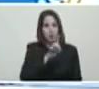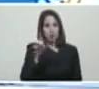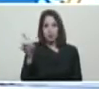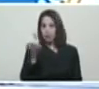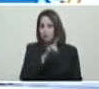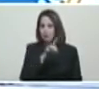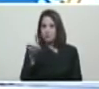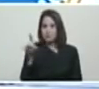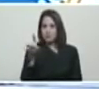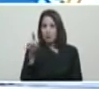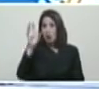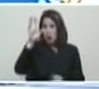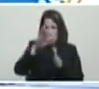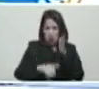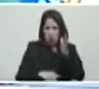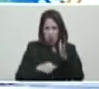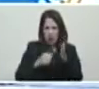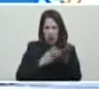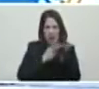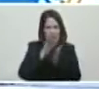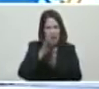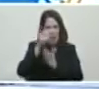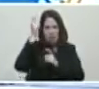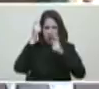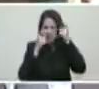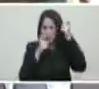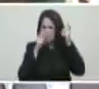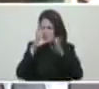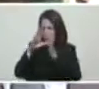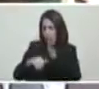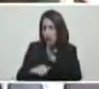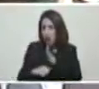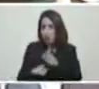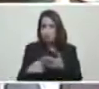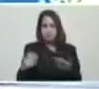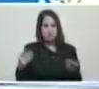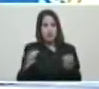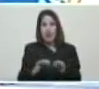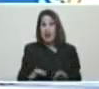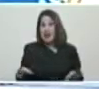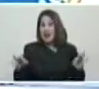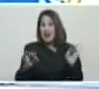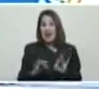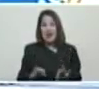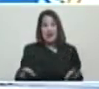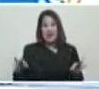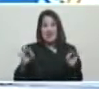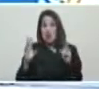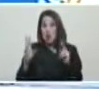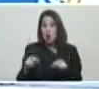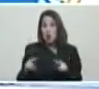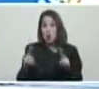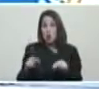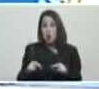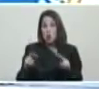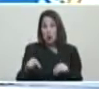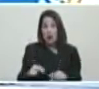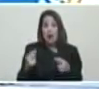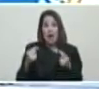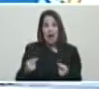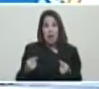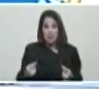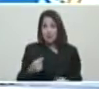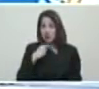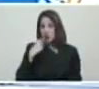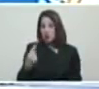alguien puede robarse o secuestrar el legado de Chávez nadie nunca jamás lo digo desde